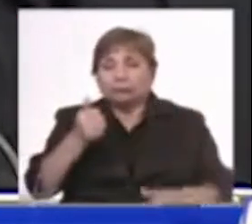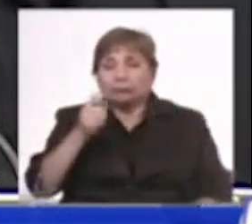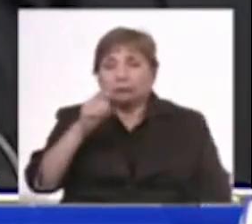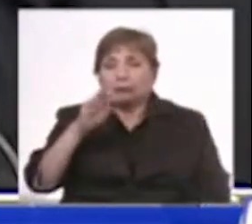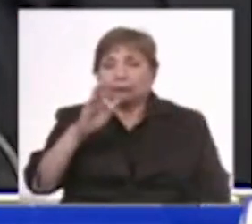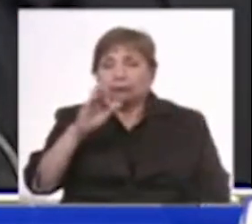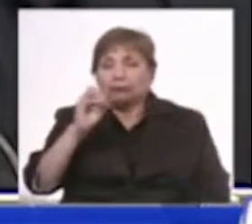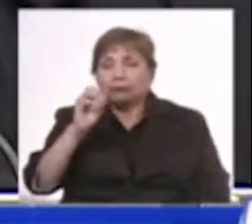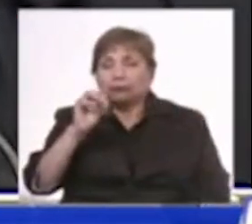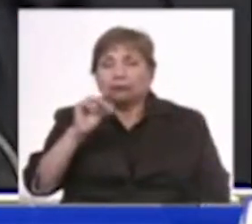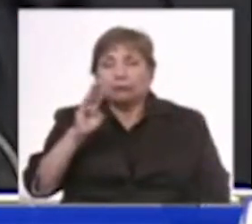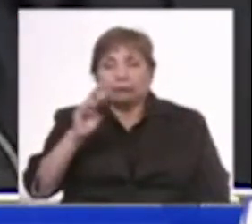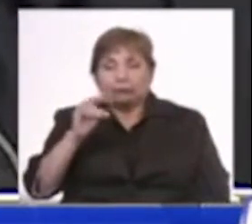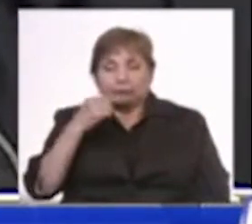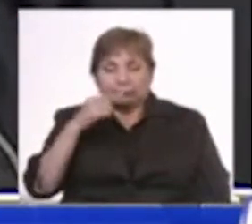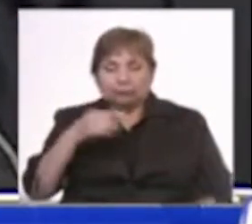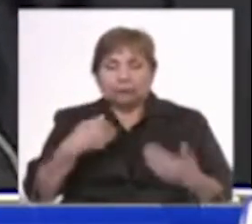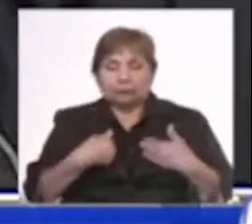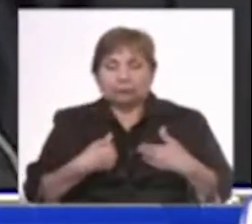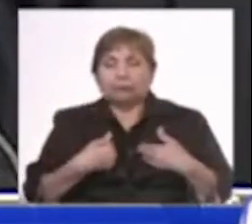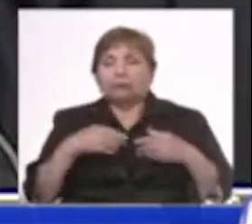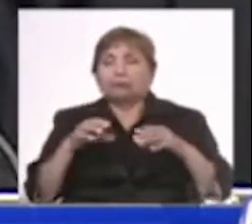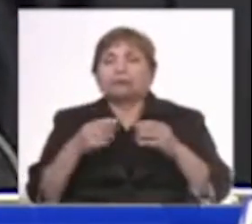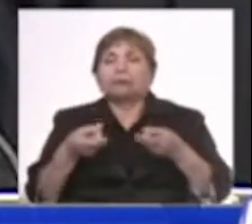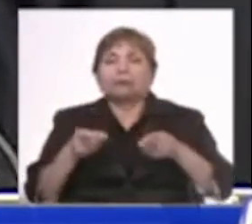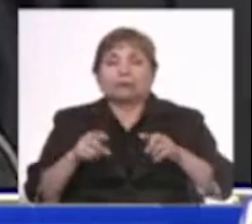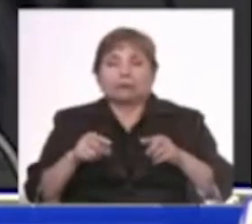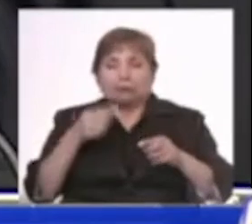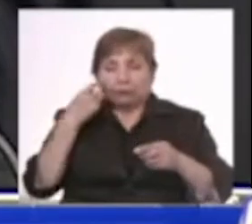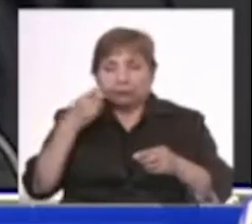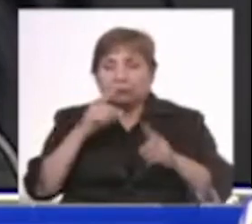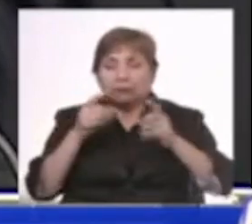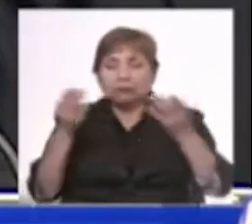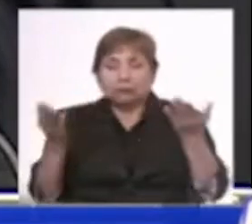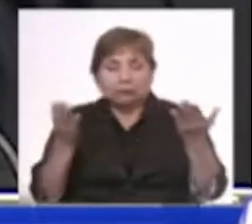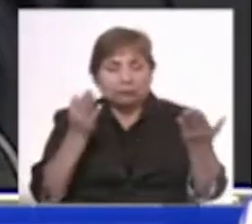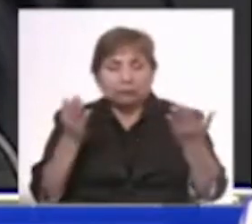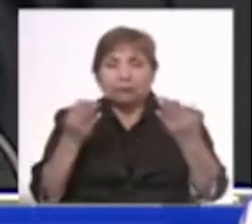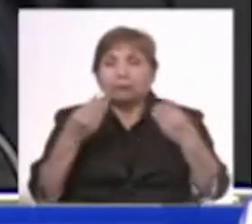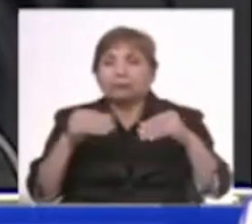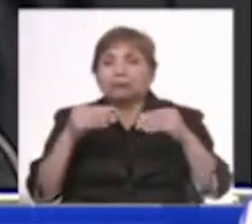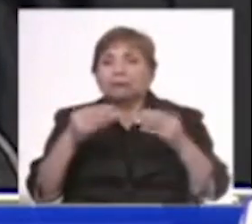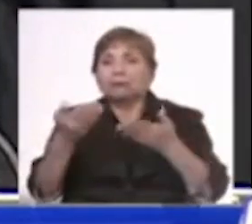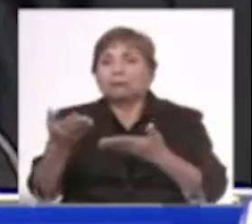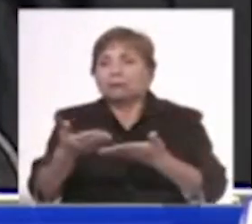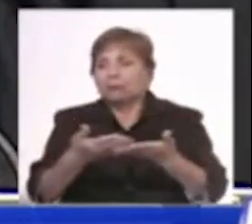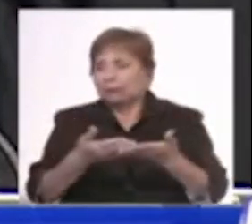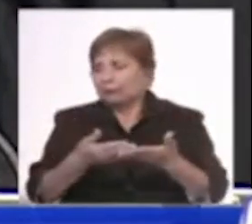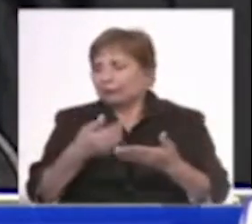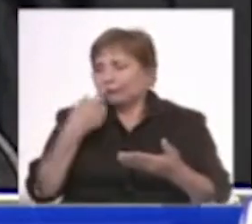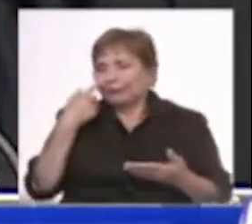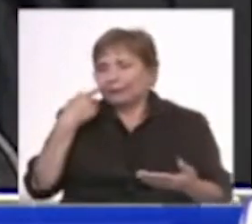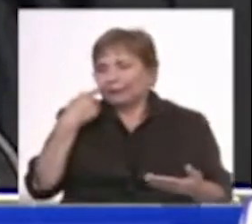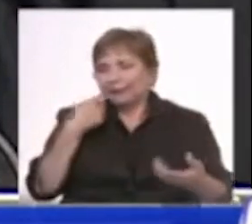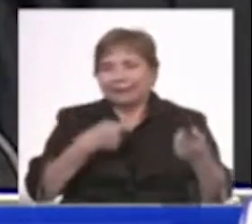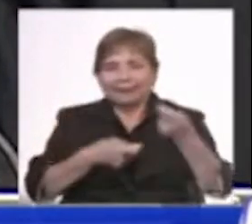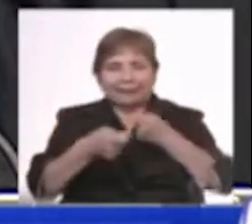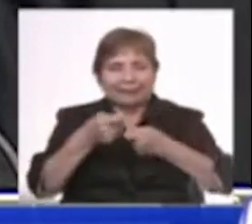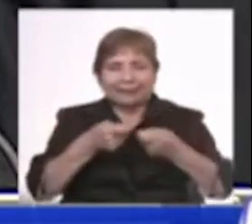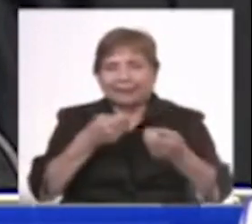otras instalaciones tenemos de esa calidad. Cuando fue a hacer la comparación en el mercado, indudablemente el señor